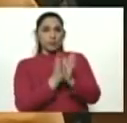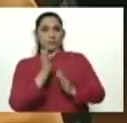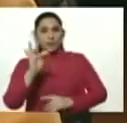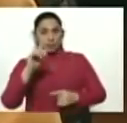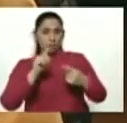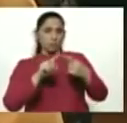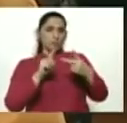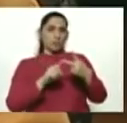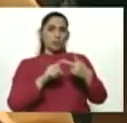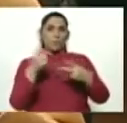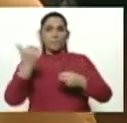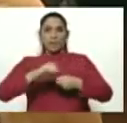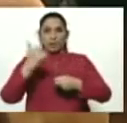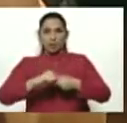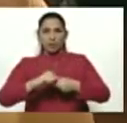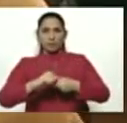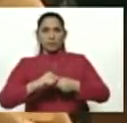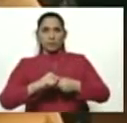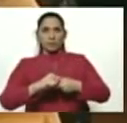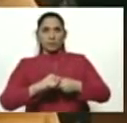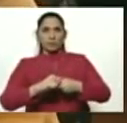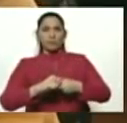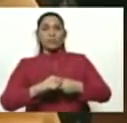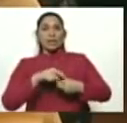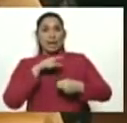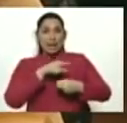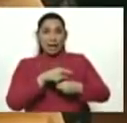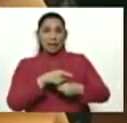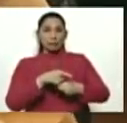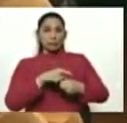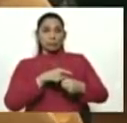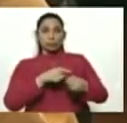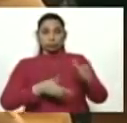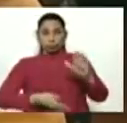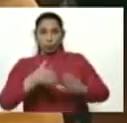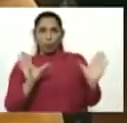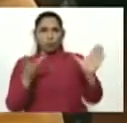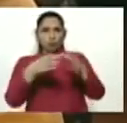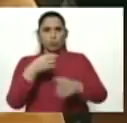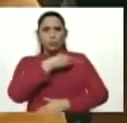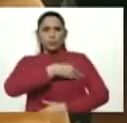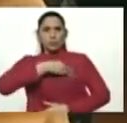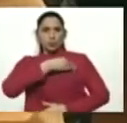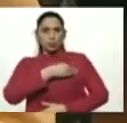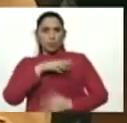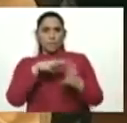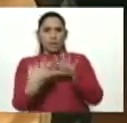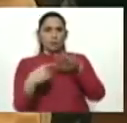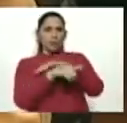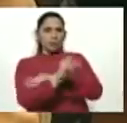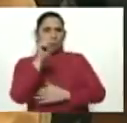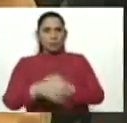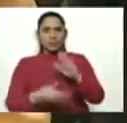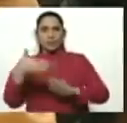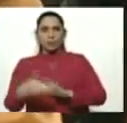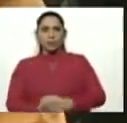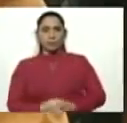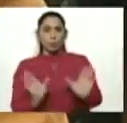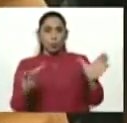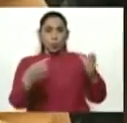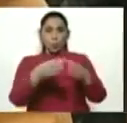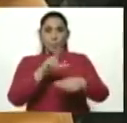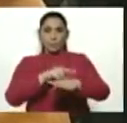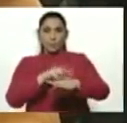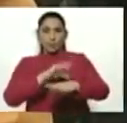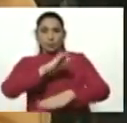para el municipio Maracaibo. Se fue un contingente de médicos de la misión Barrio Adentro, se fue también un contingente de médicos